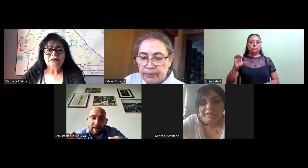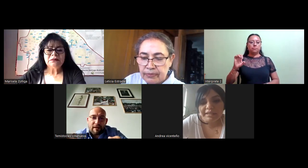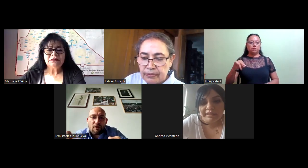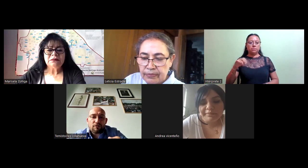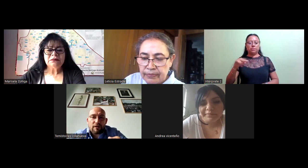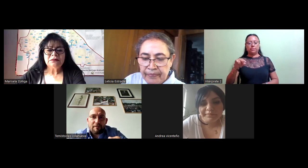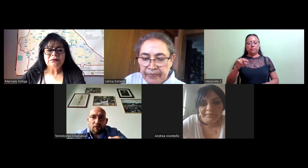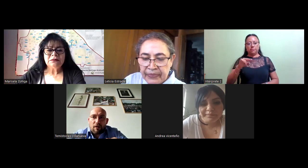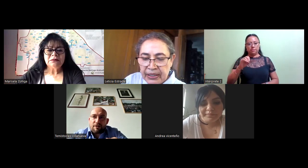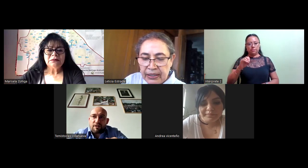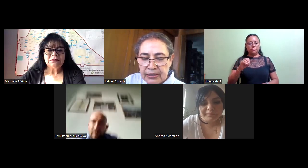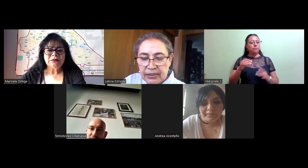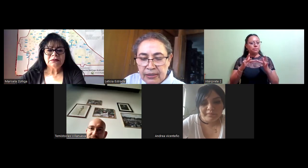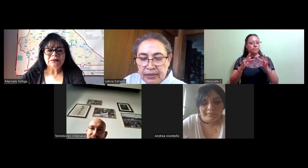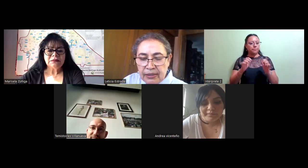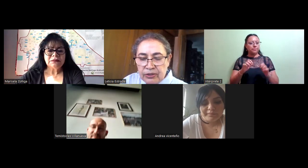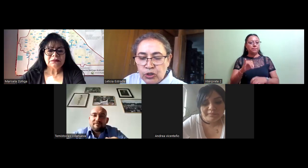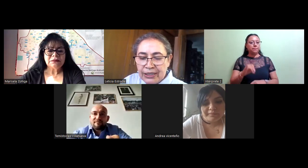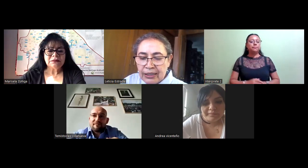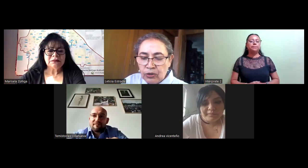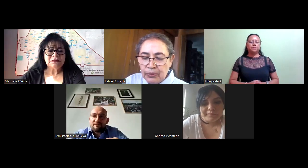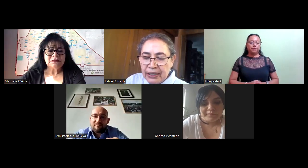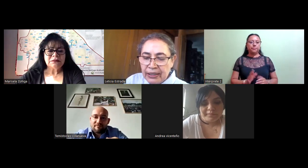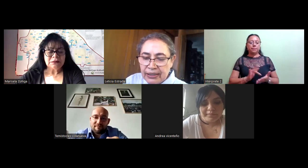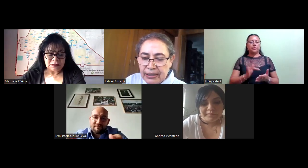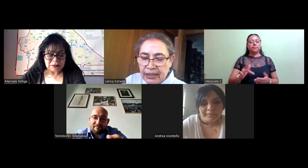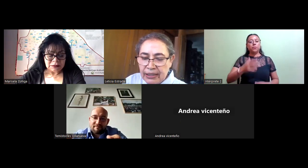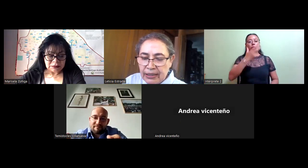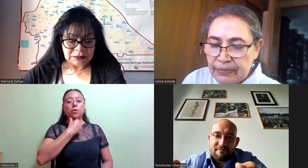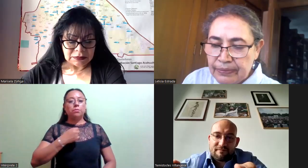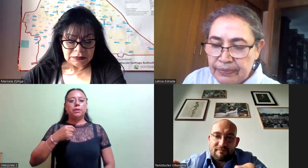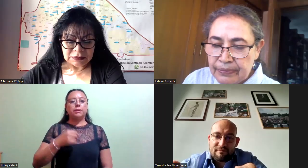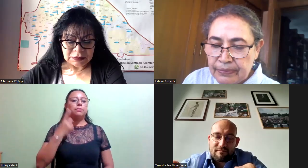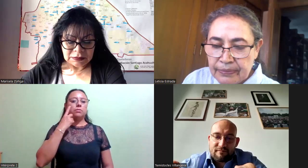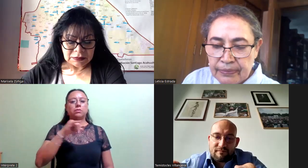Vicenteño, presente. Gracias. Jonathan Colmenares Rentería.